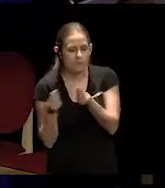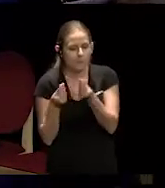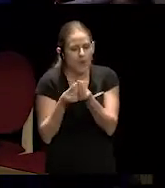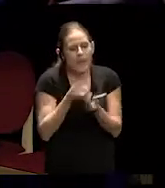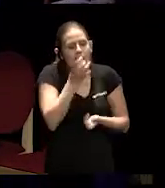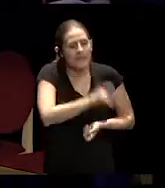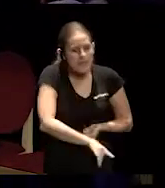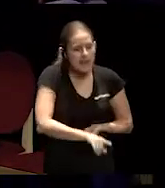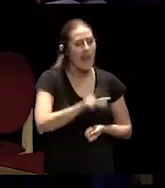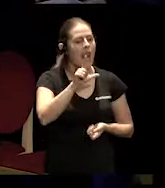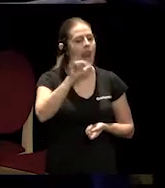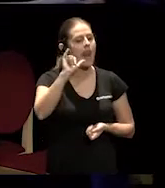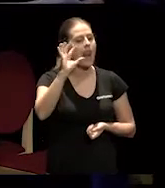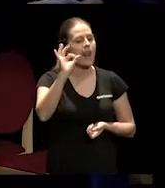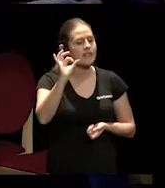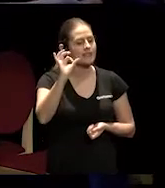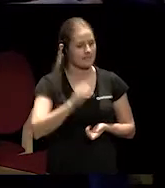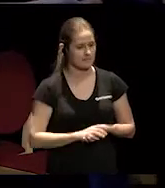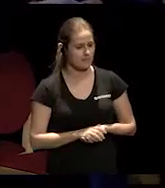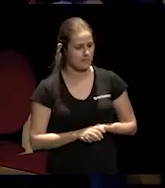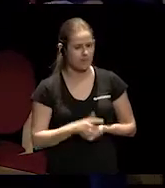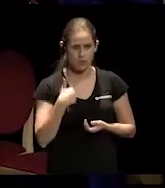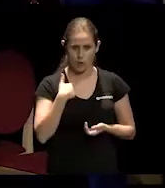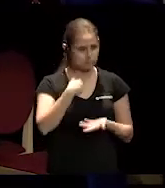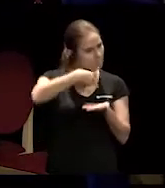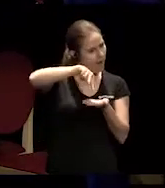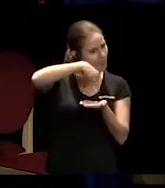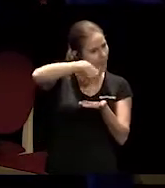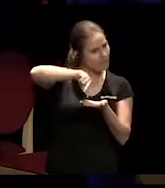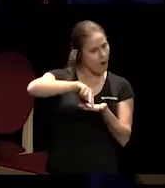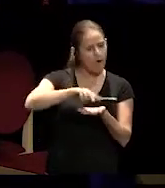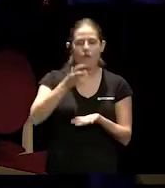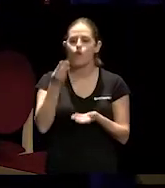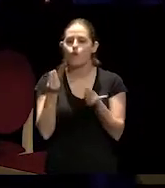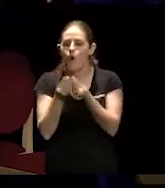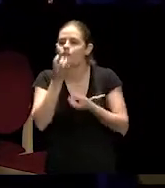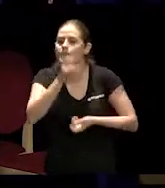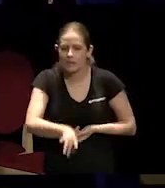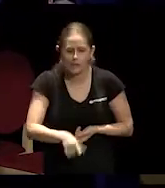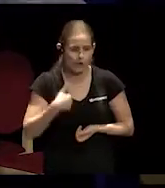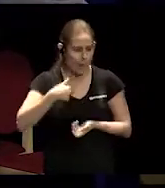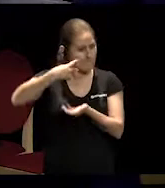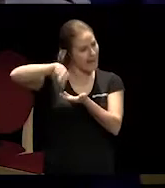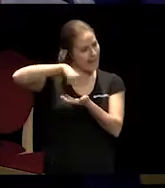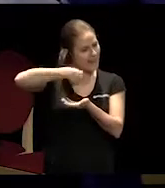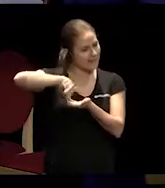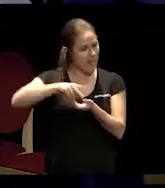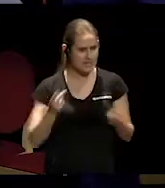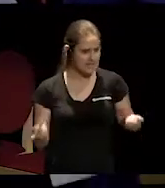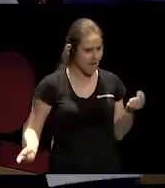yo bailando ¿con quién? Pues con el bailarín de